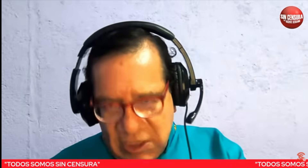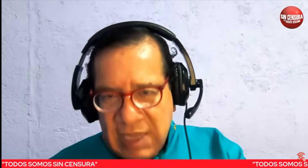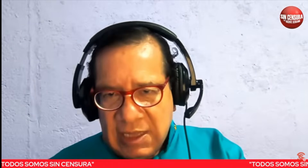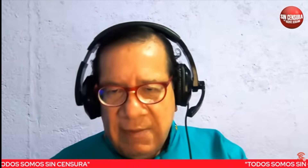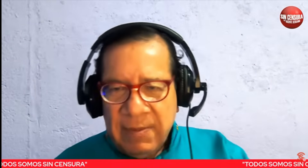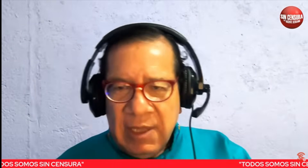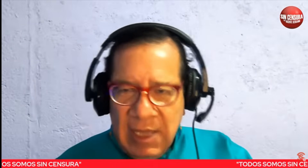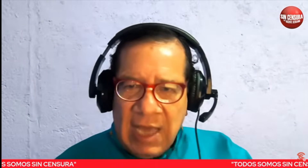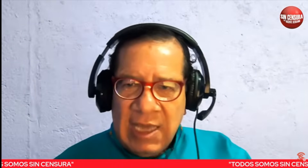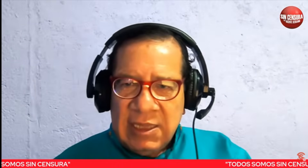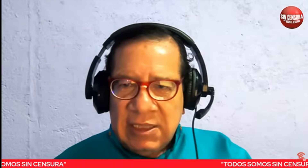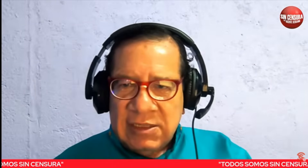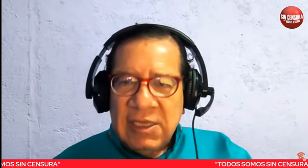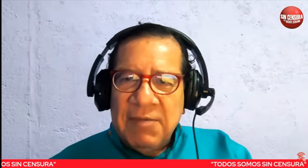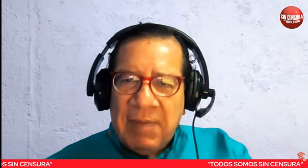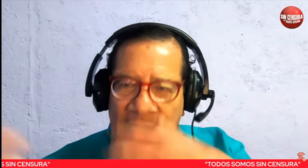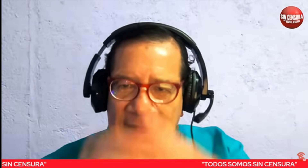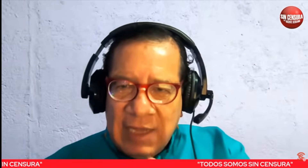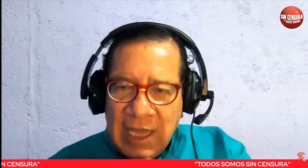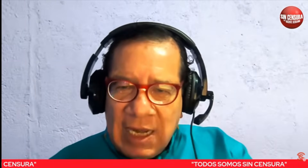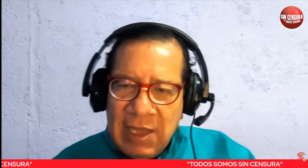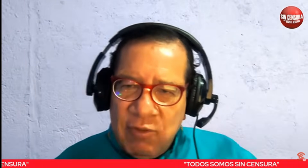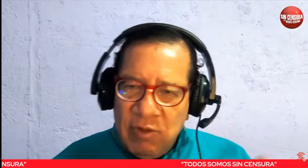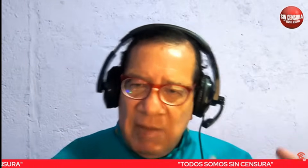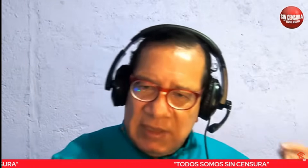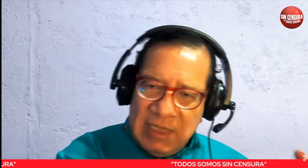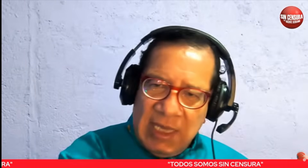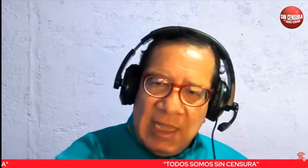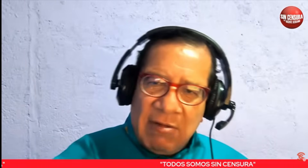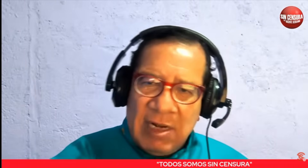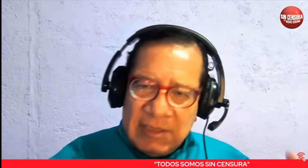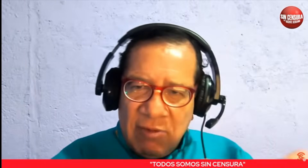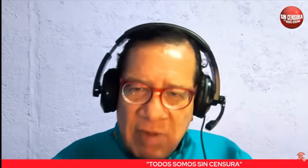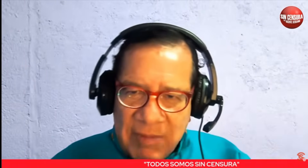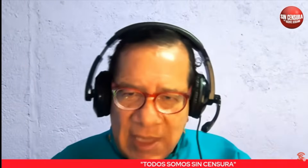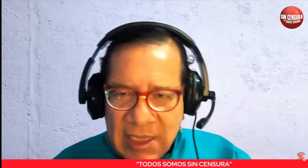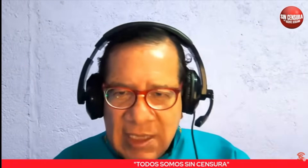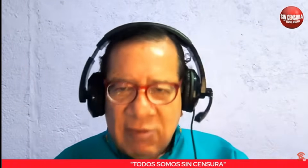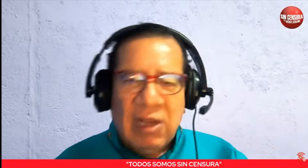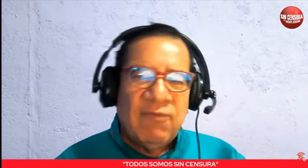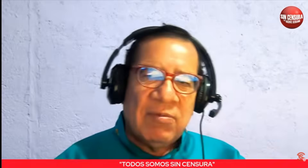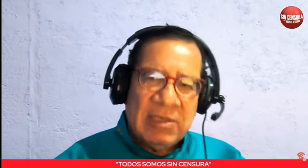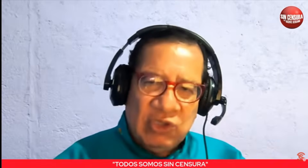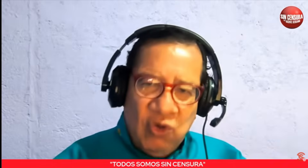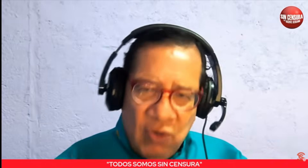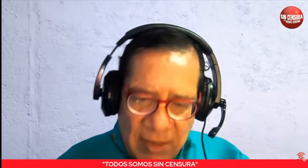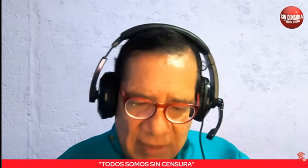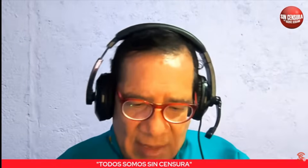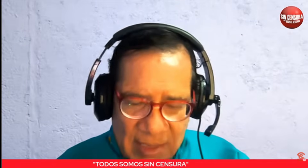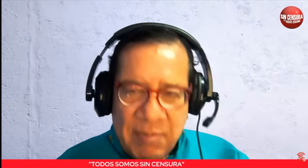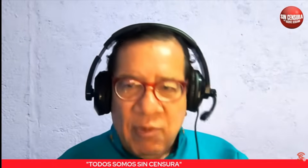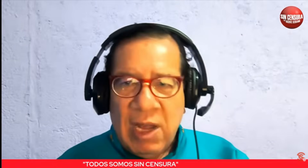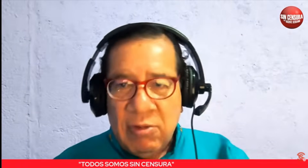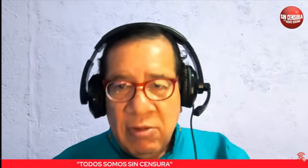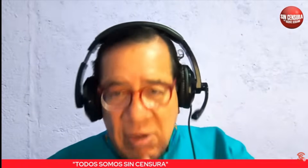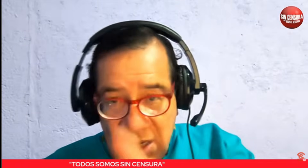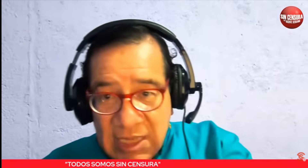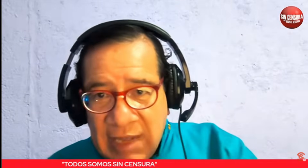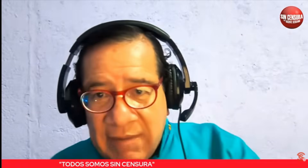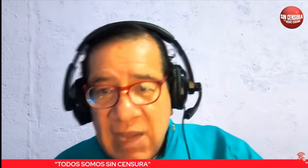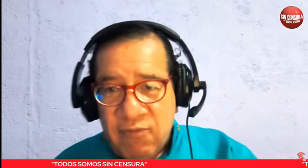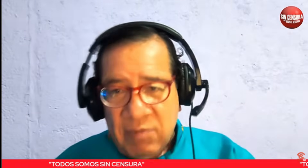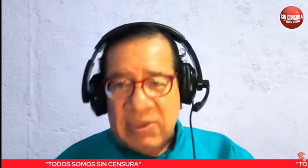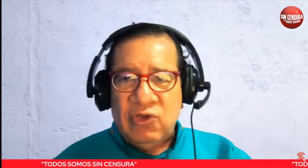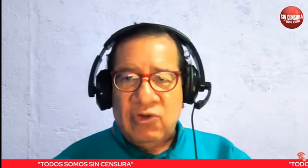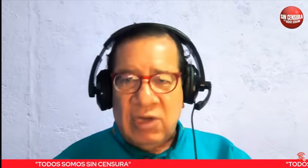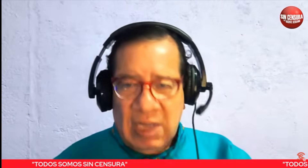o 7 agentes para entregarle, una vez que Genaro García Luna había digerido la información, la había manipulado, le